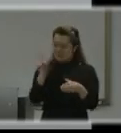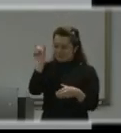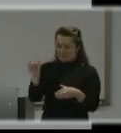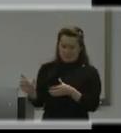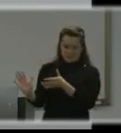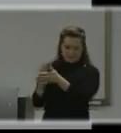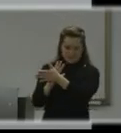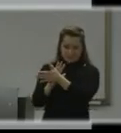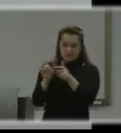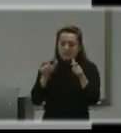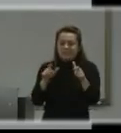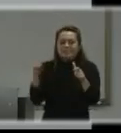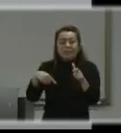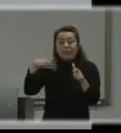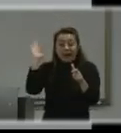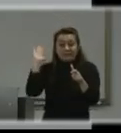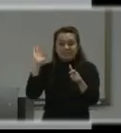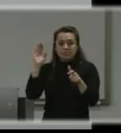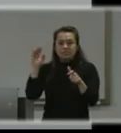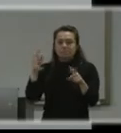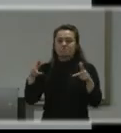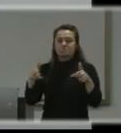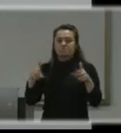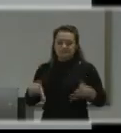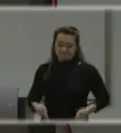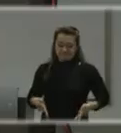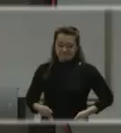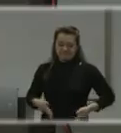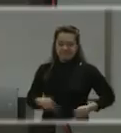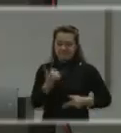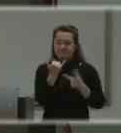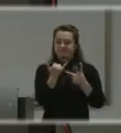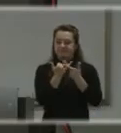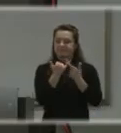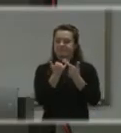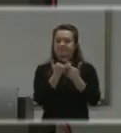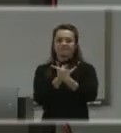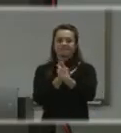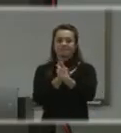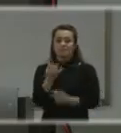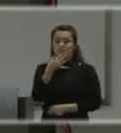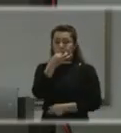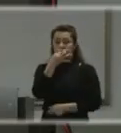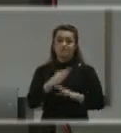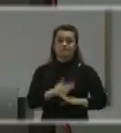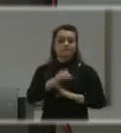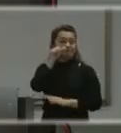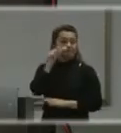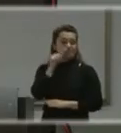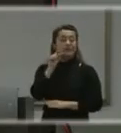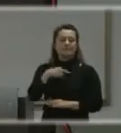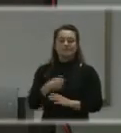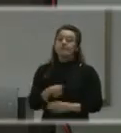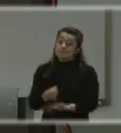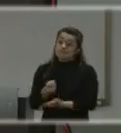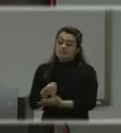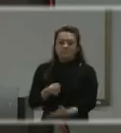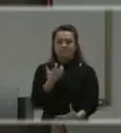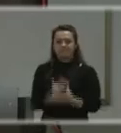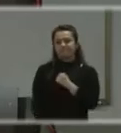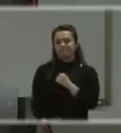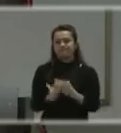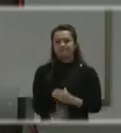en general con más frecuencia esterilizado, sujeto a anticoncepción forzada, también abortos forzados o